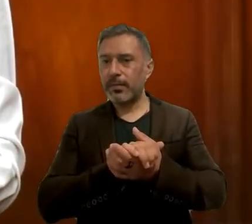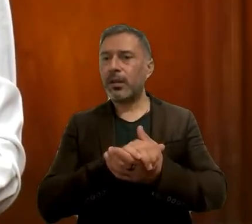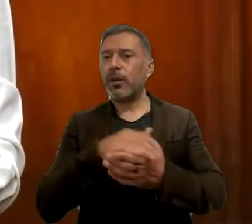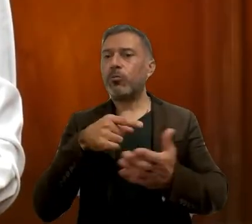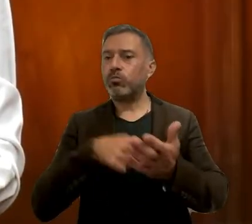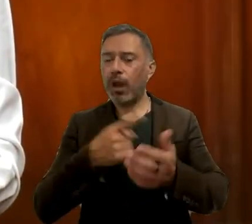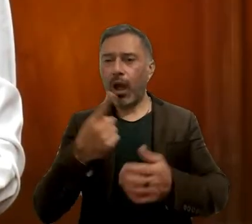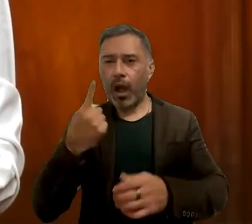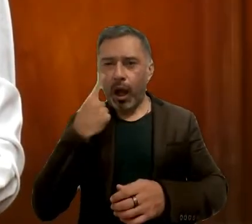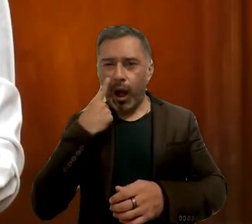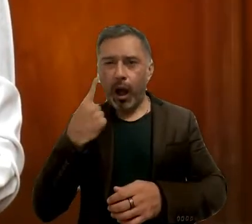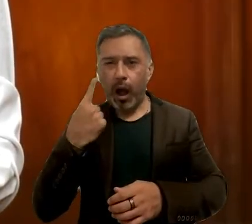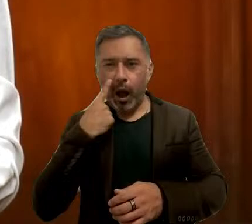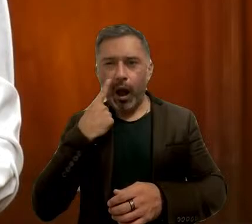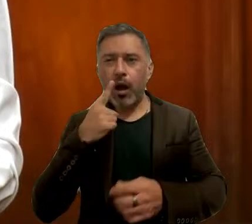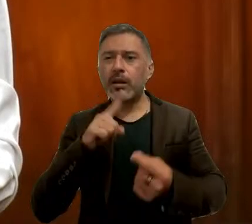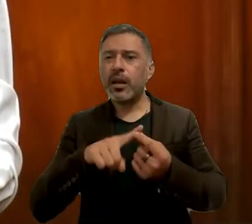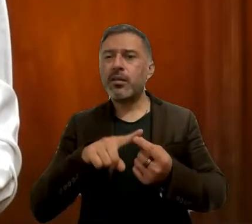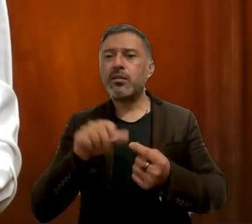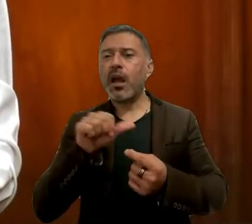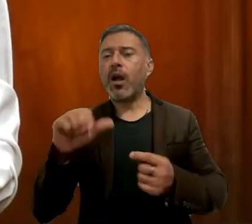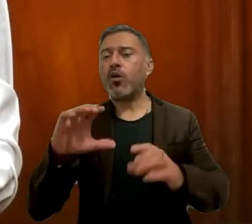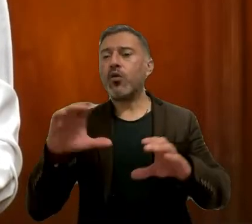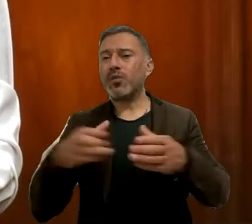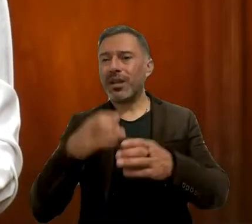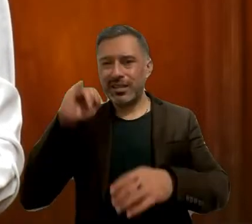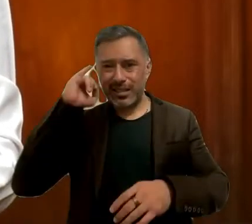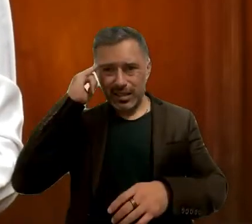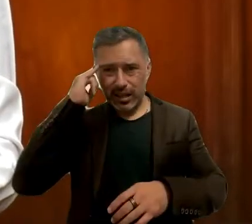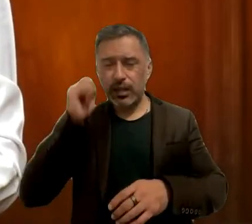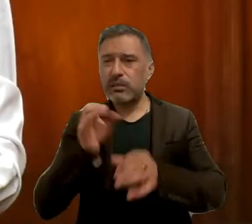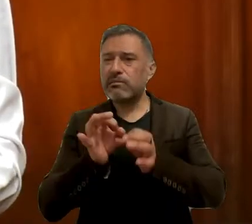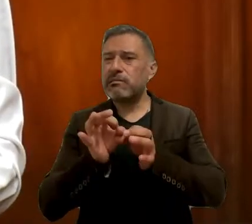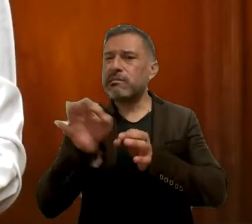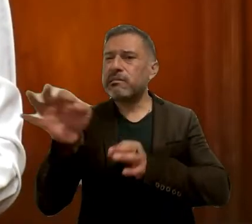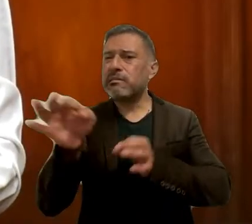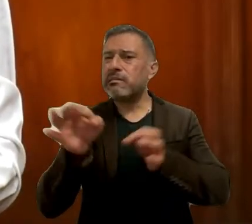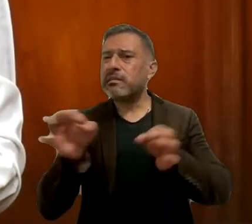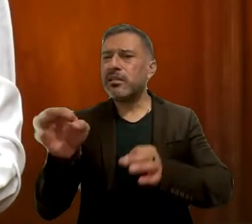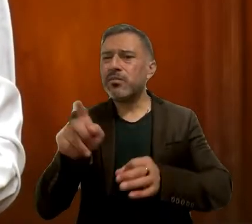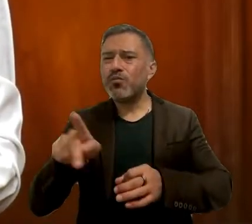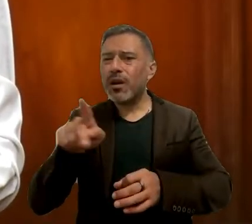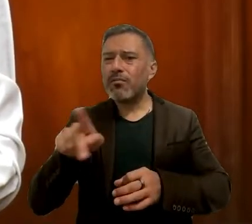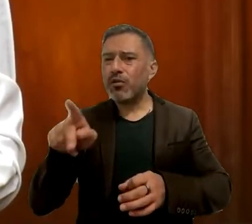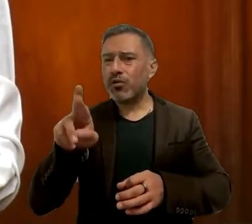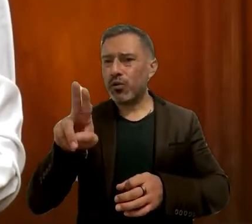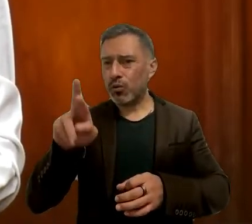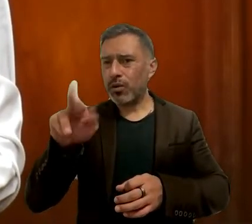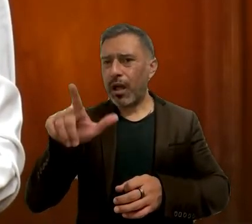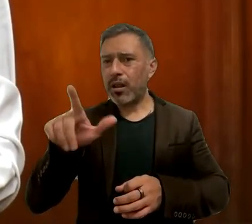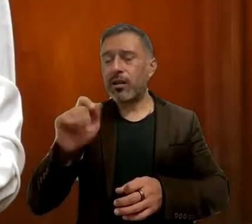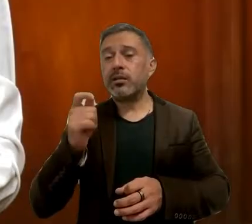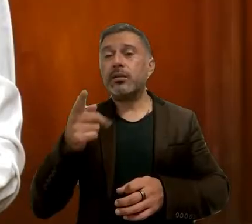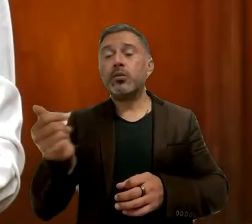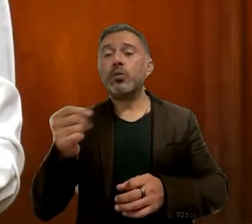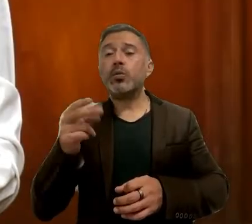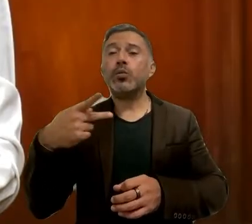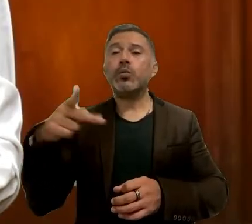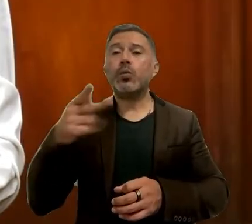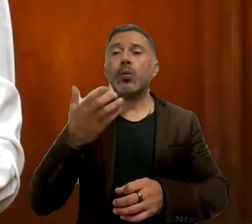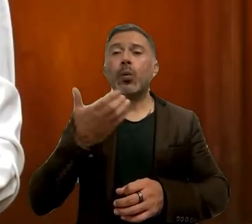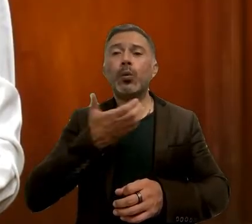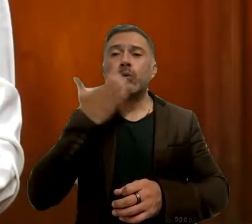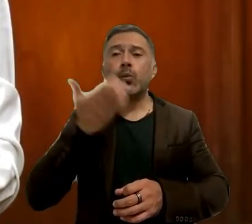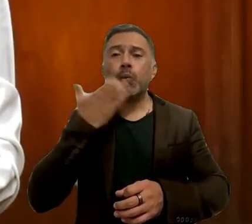mayor frecuencia en comunidades indígenas y rurales, que se rigen por usos y costumbres donde se practican